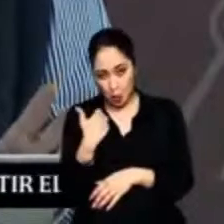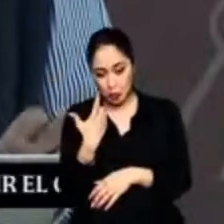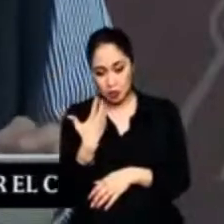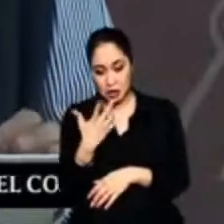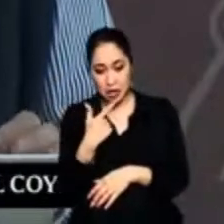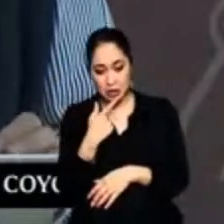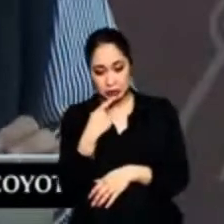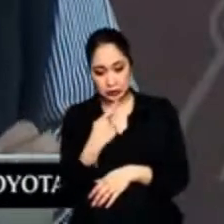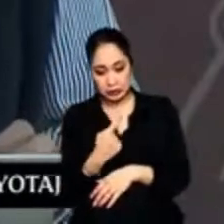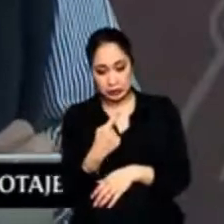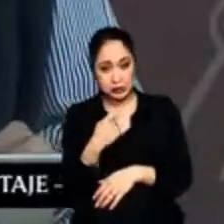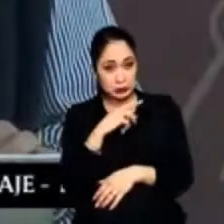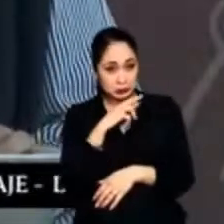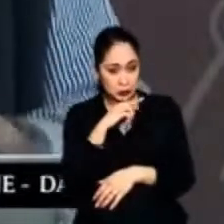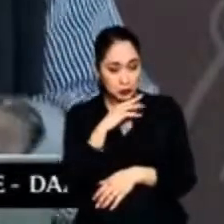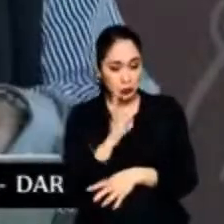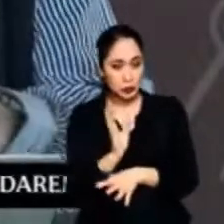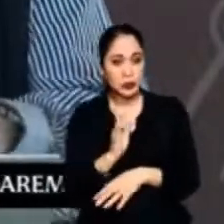preocupante, ¿no?